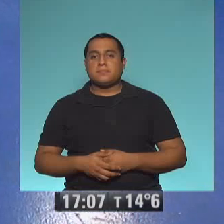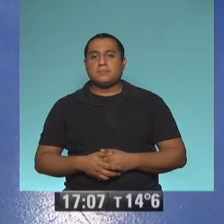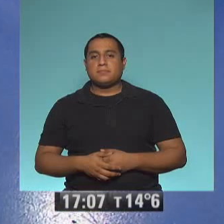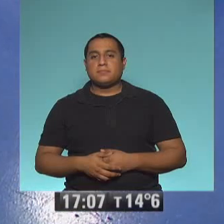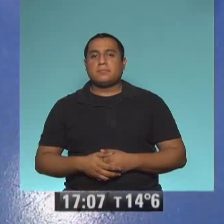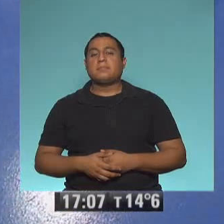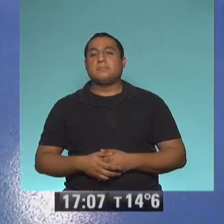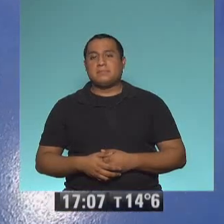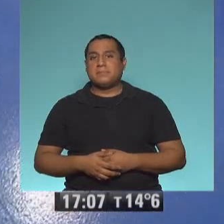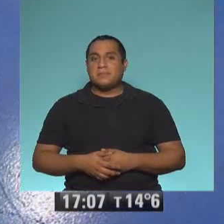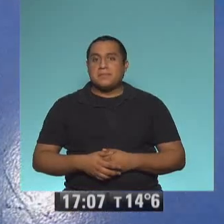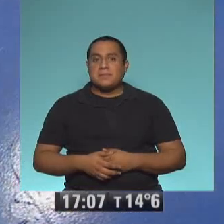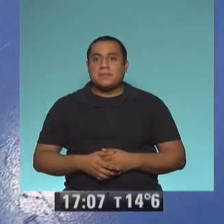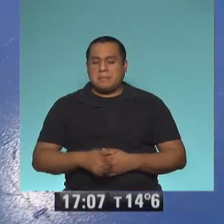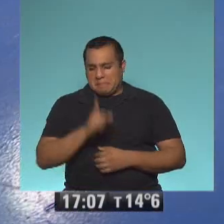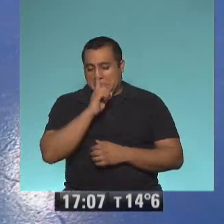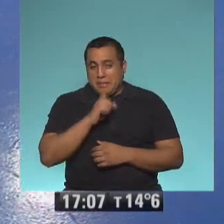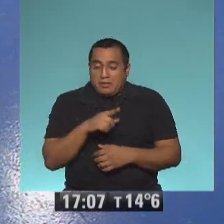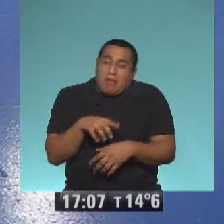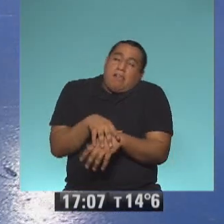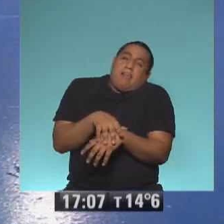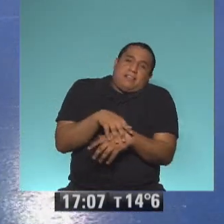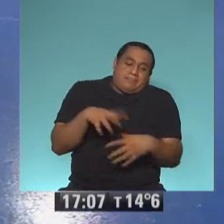el perrito dice que